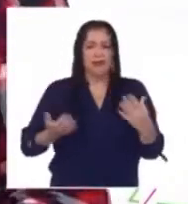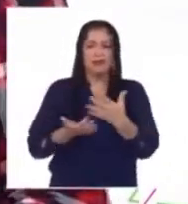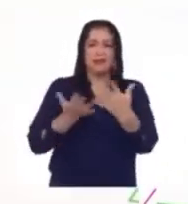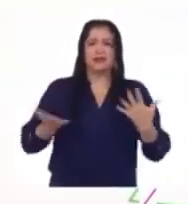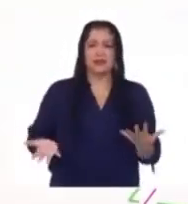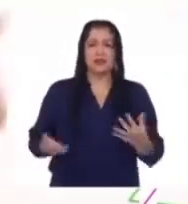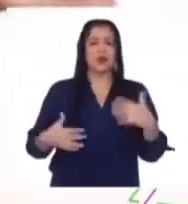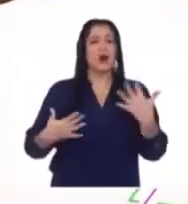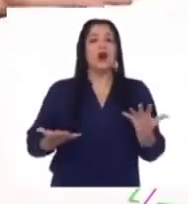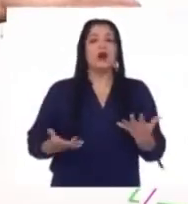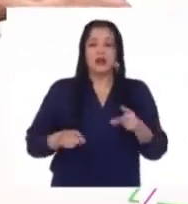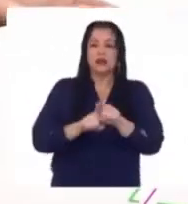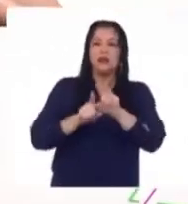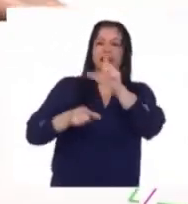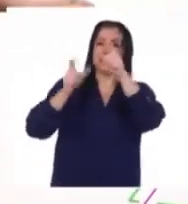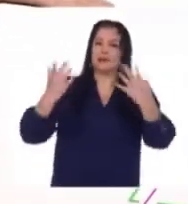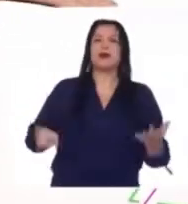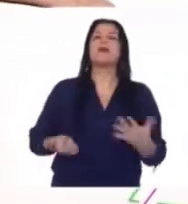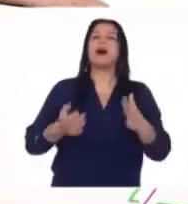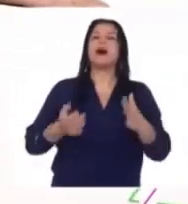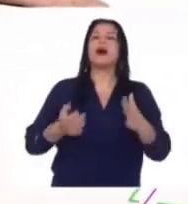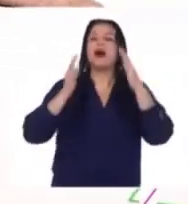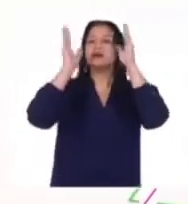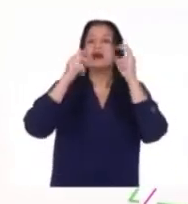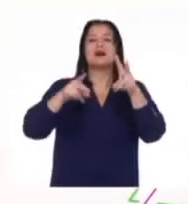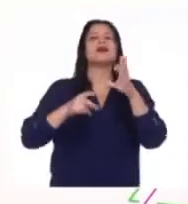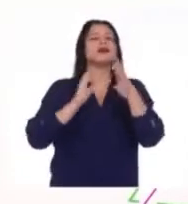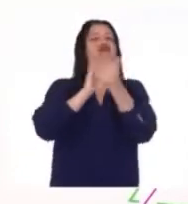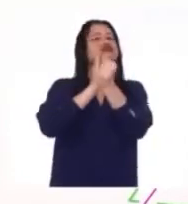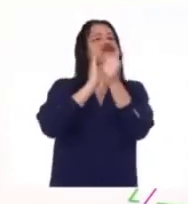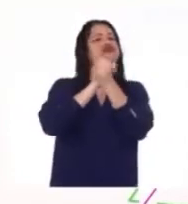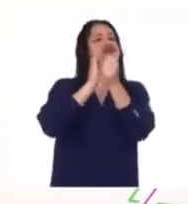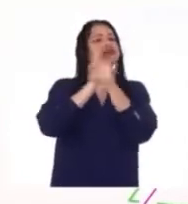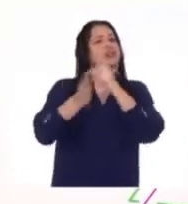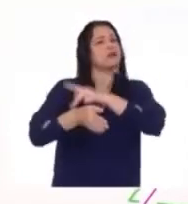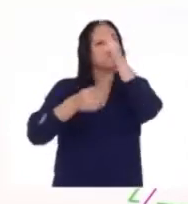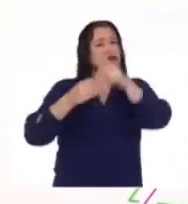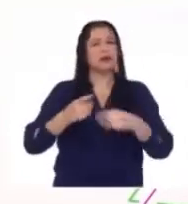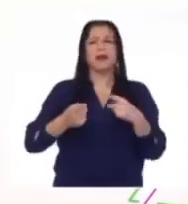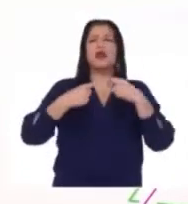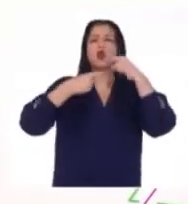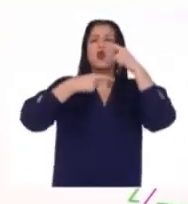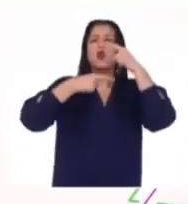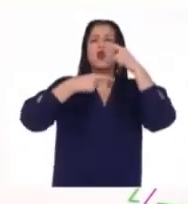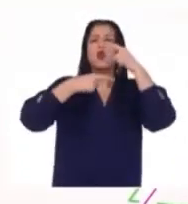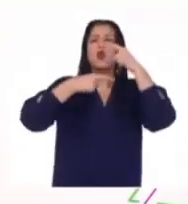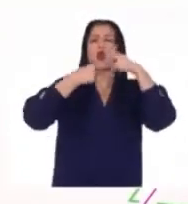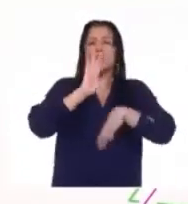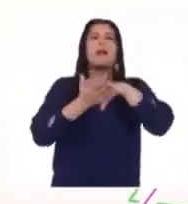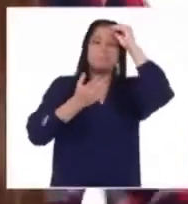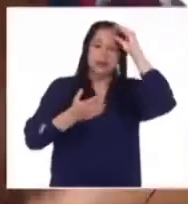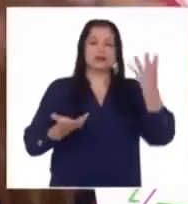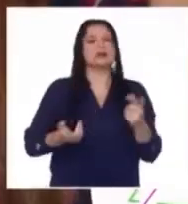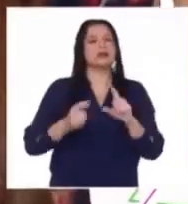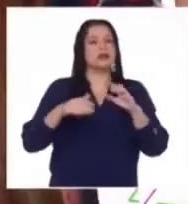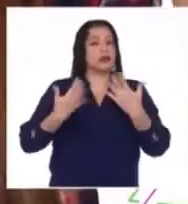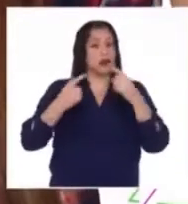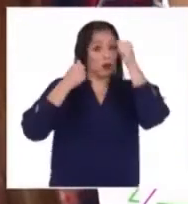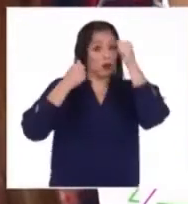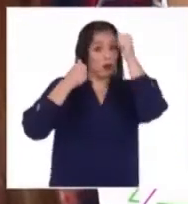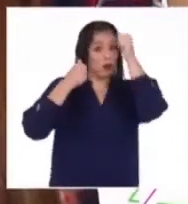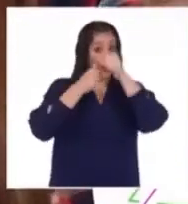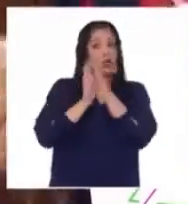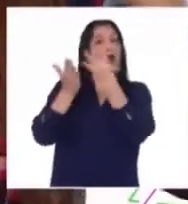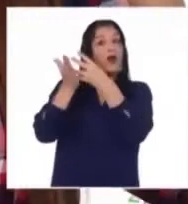inmaterial. Vayamos a escuchar a nuestro experto para que nos siga desarrollando mucho más este tema y tengamos nuestros cuadernos de Aprendo